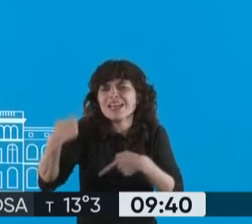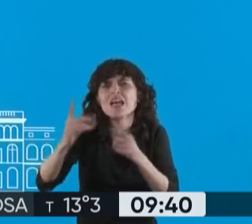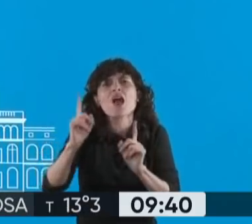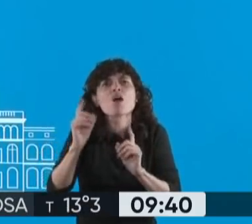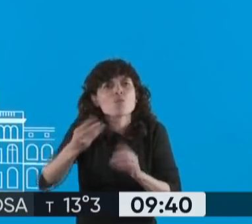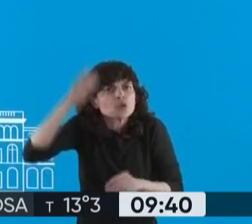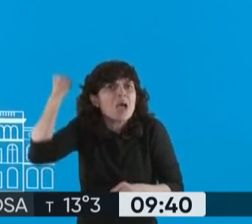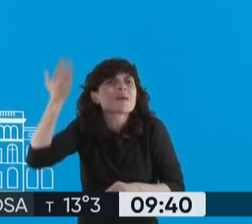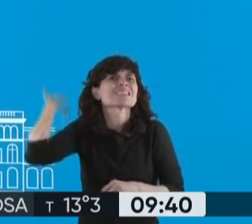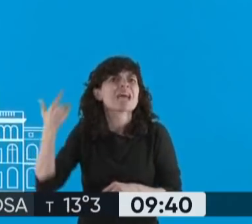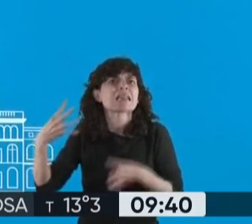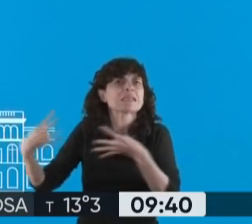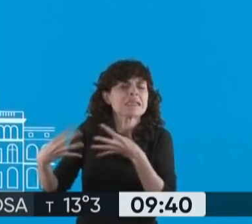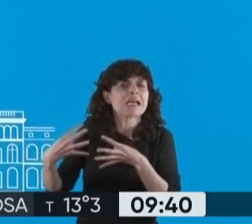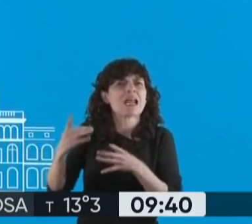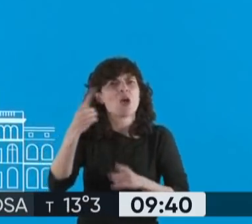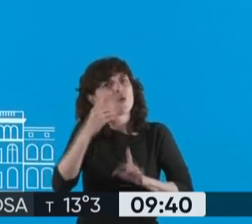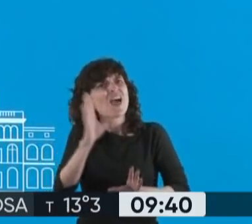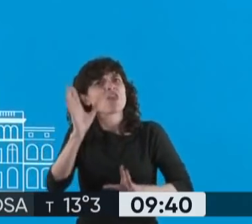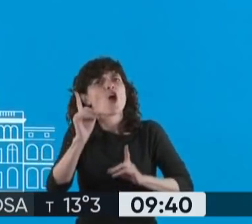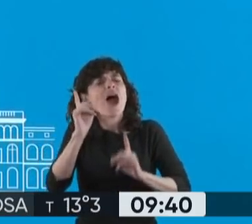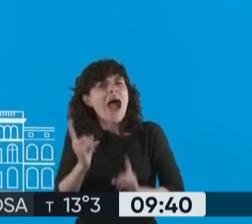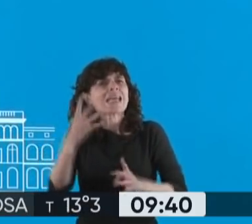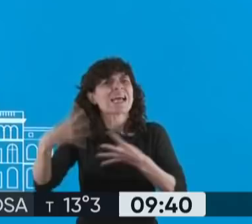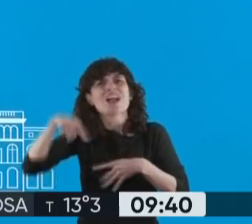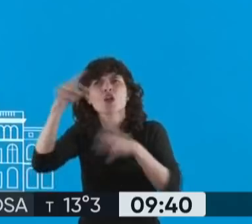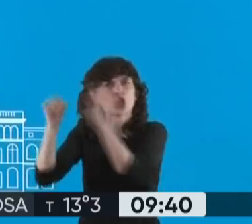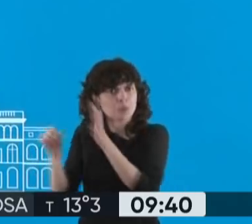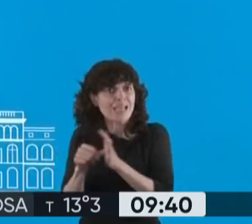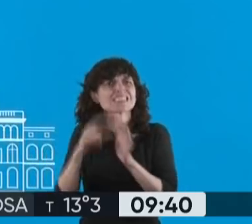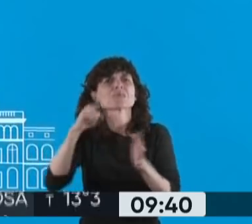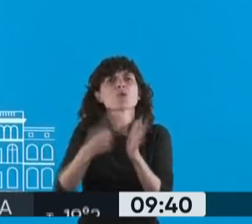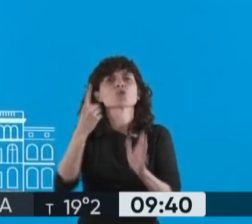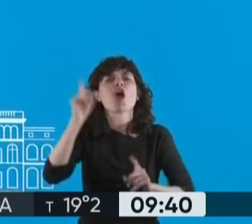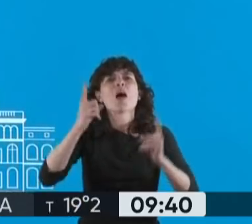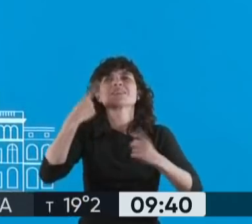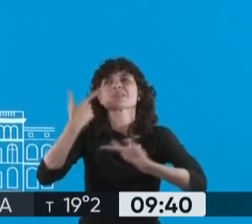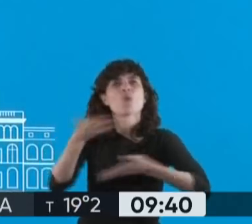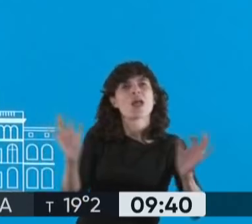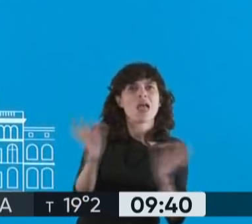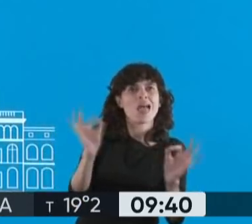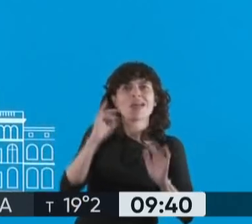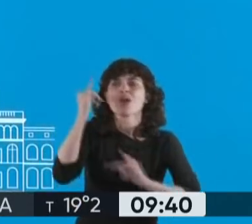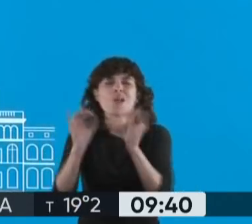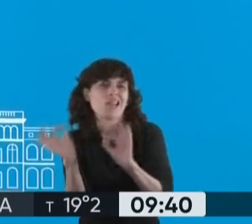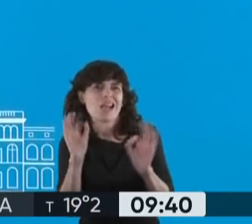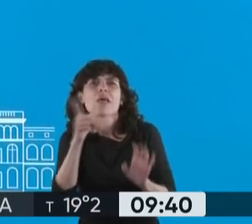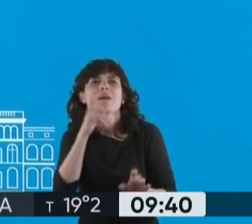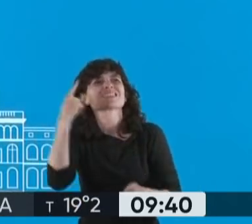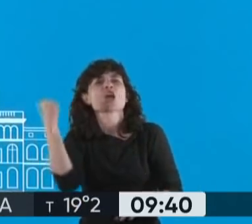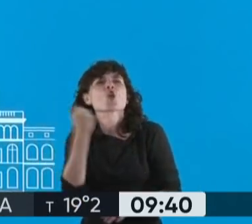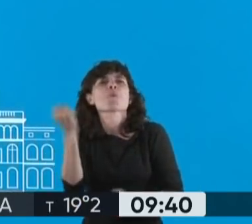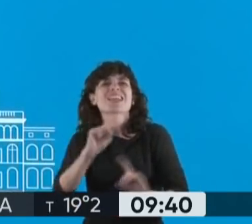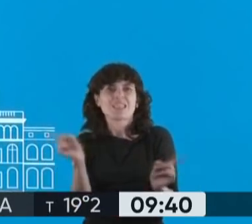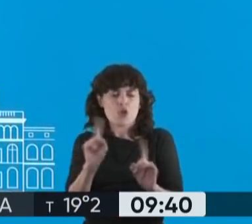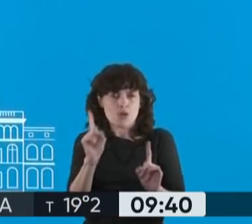otros momentos, tal vez en países que porque eran más lejanos y la televisión nos mostraba menos, no veíamos lo cruento de esas guerras también. Las guerras siempre son